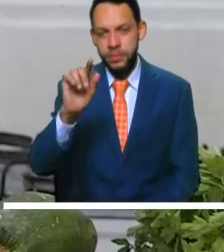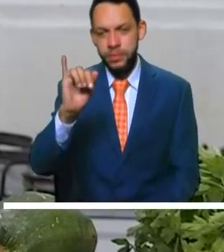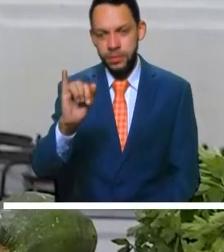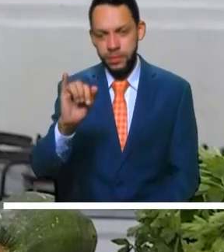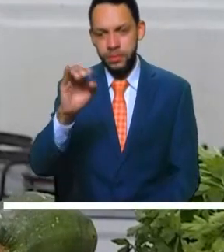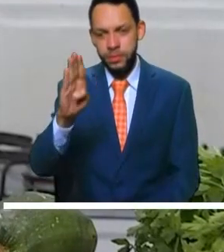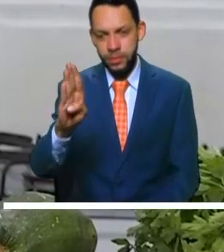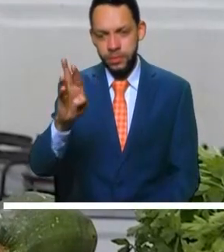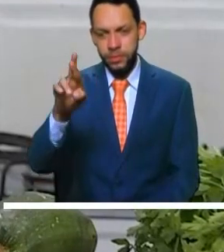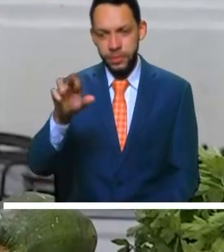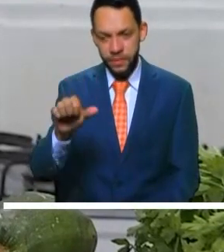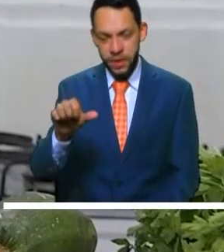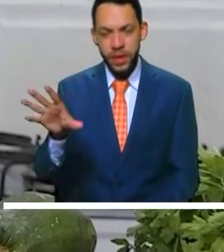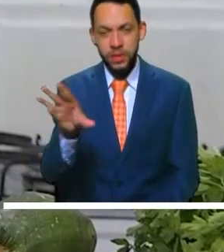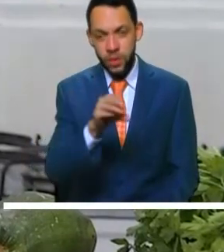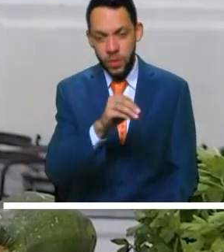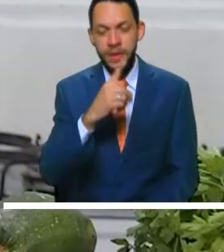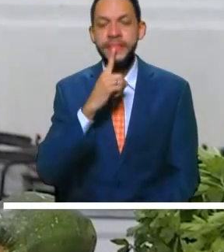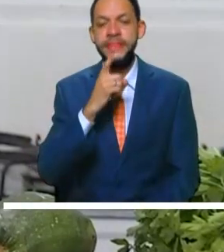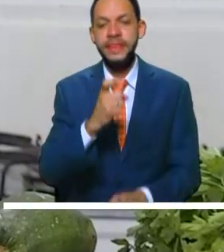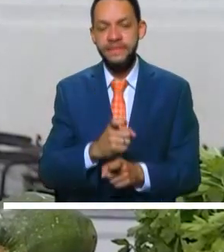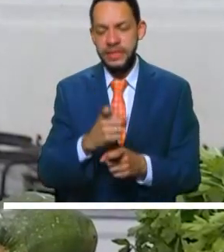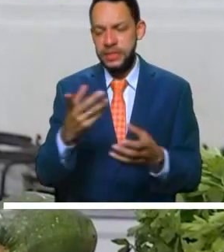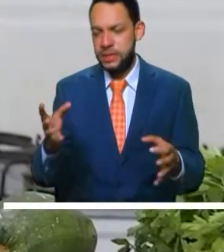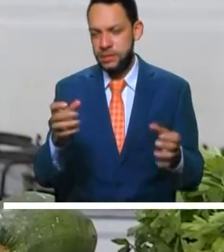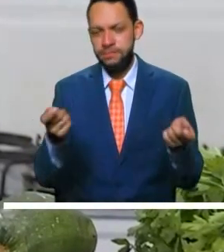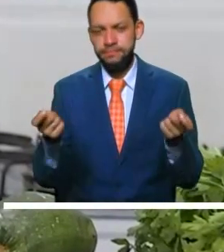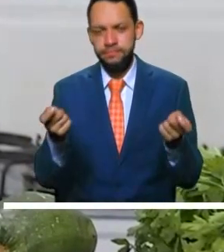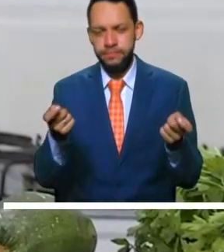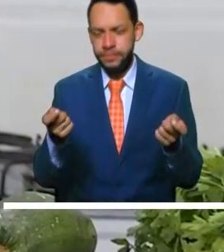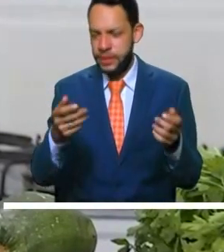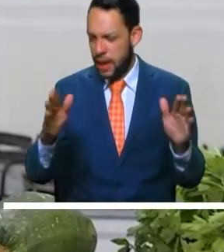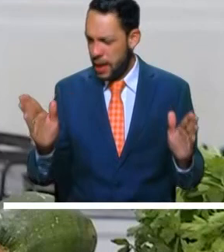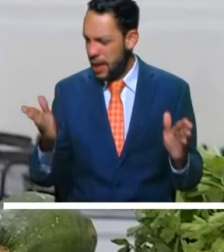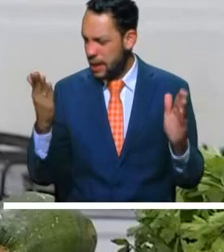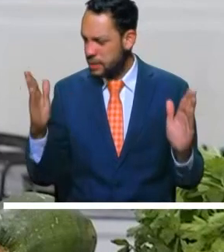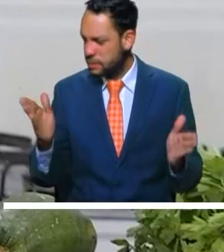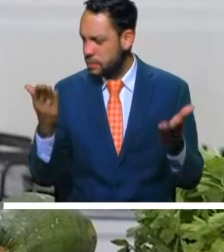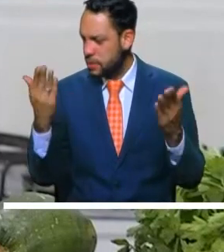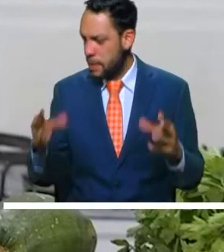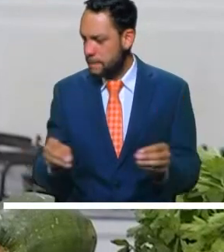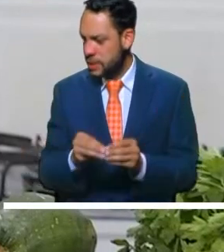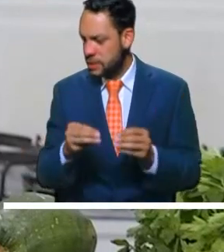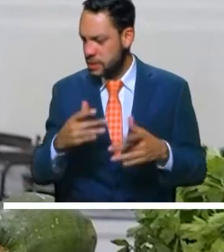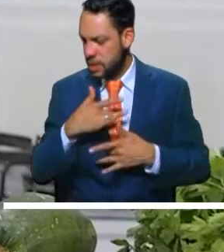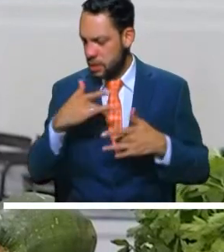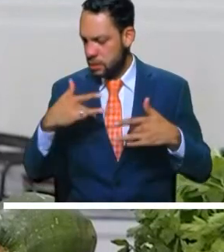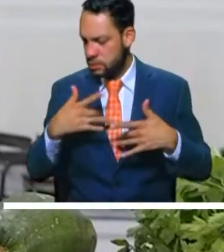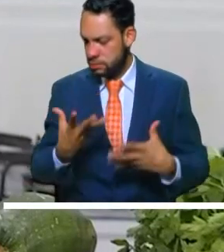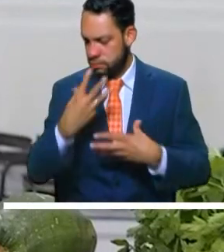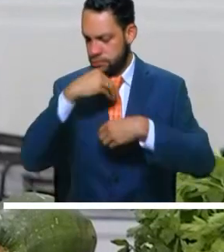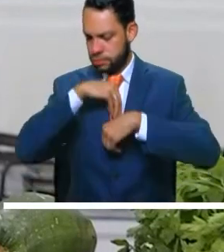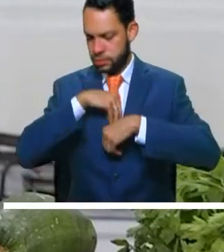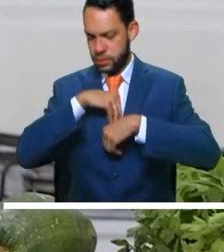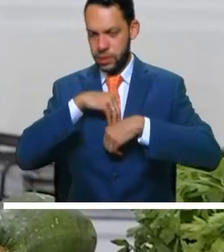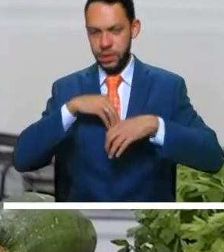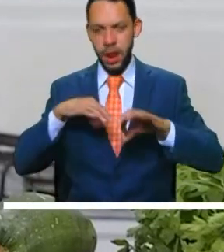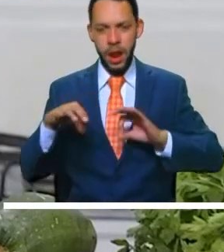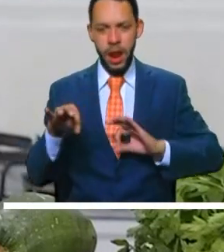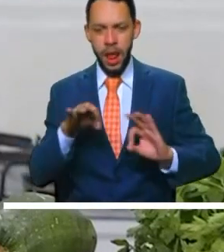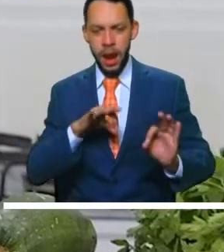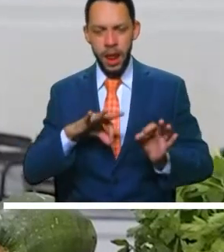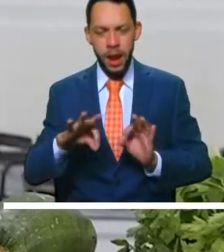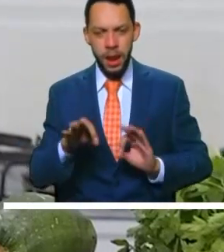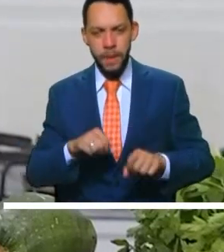que tengan estreñimiento, sino todos nos beneficiamos de ella, porque además de aportar los nutrientes, nos permite tener un mayor nivel de